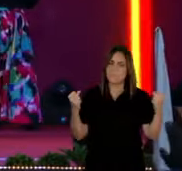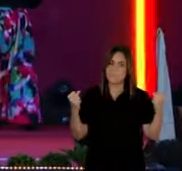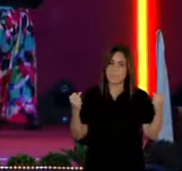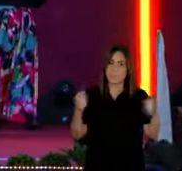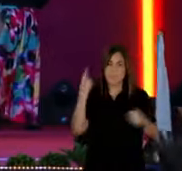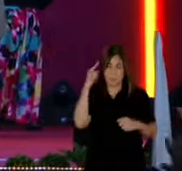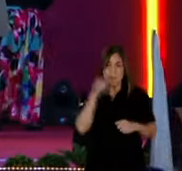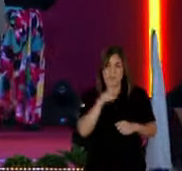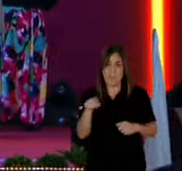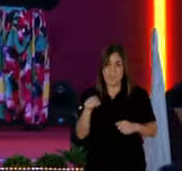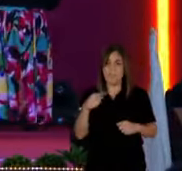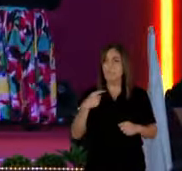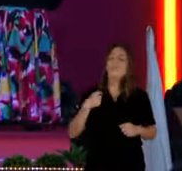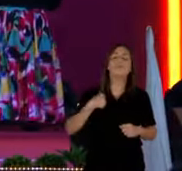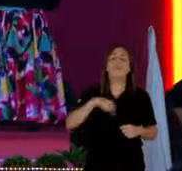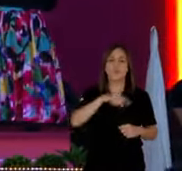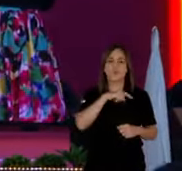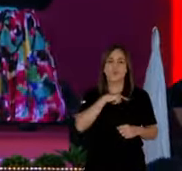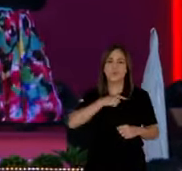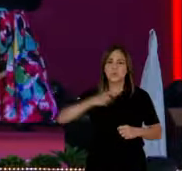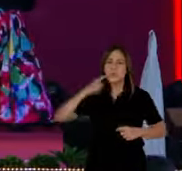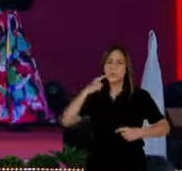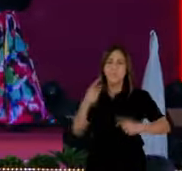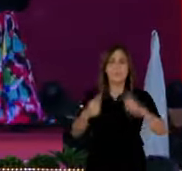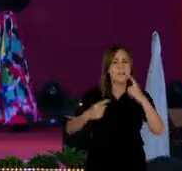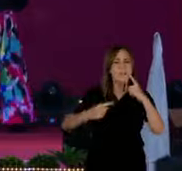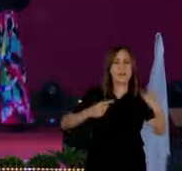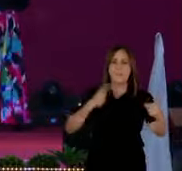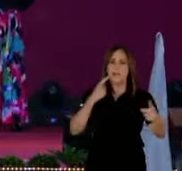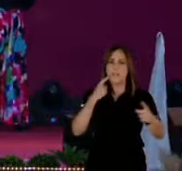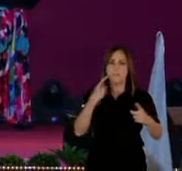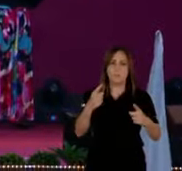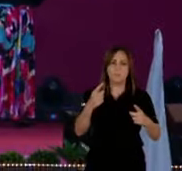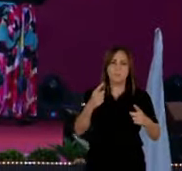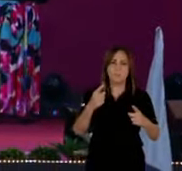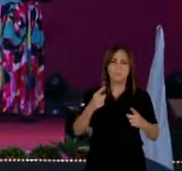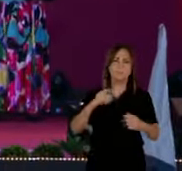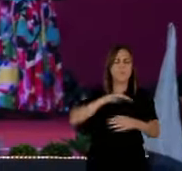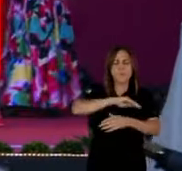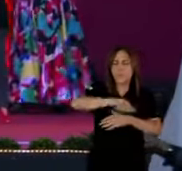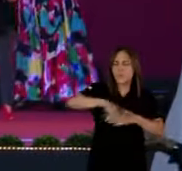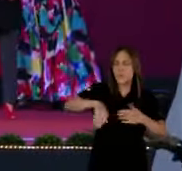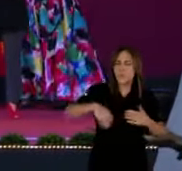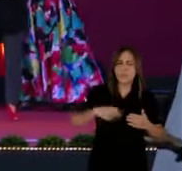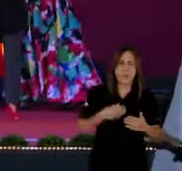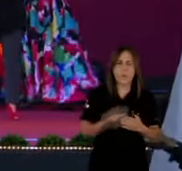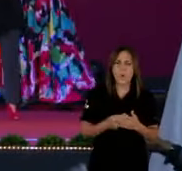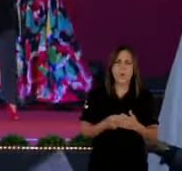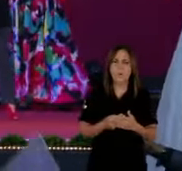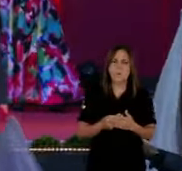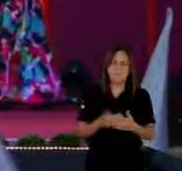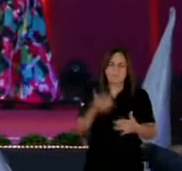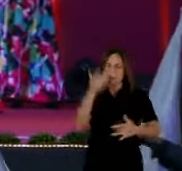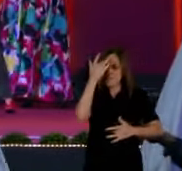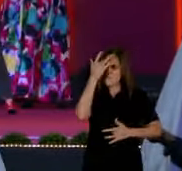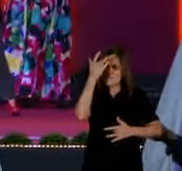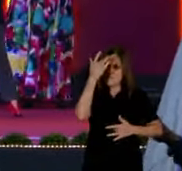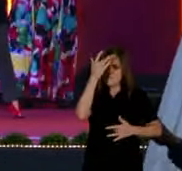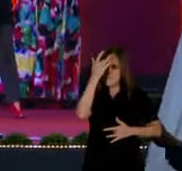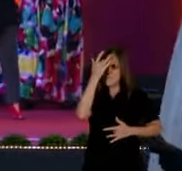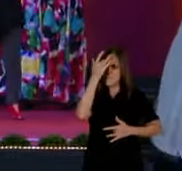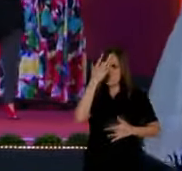todo sistema respiratorio que comienza a funcionar, a todo sistema digestivo que comienza a funcionar, a todo